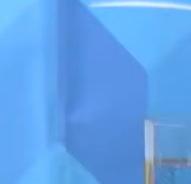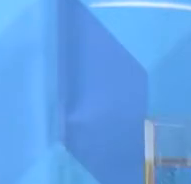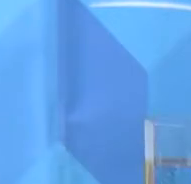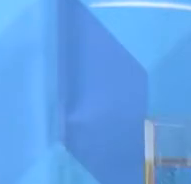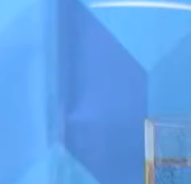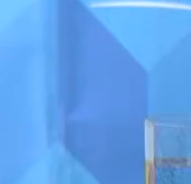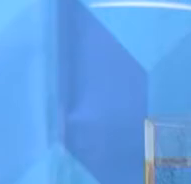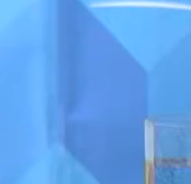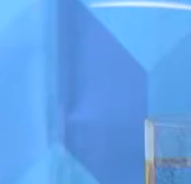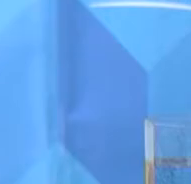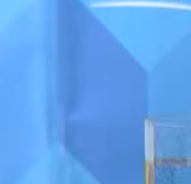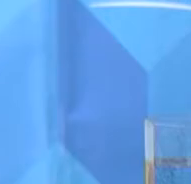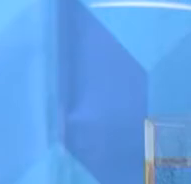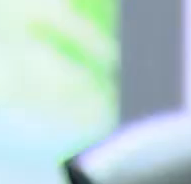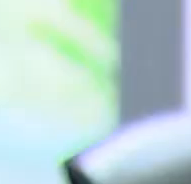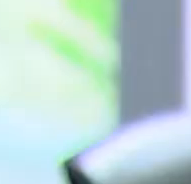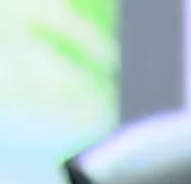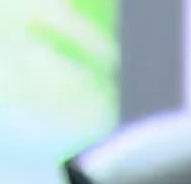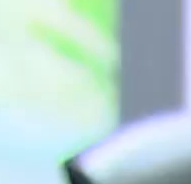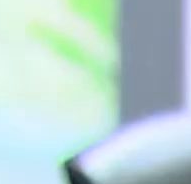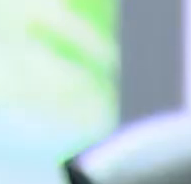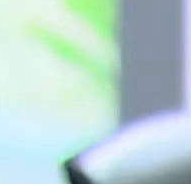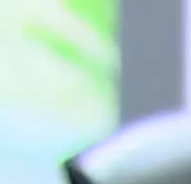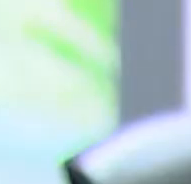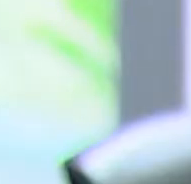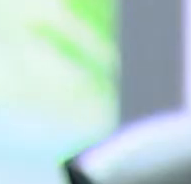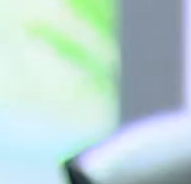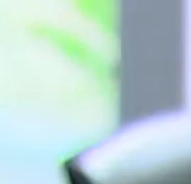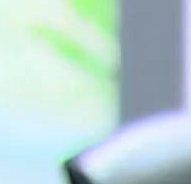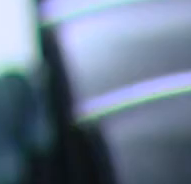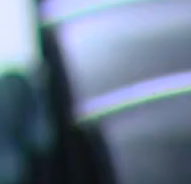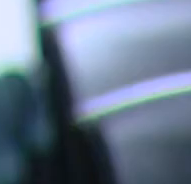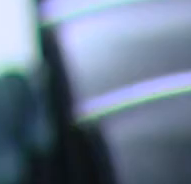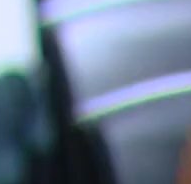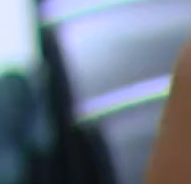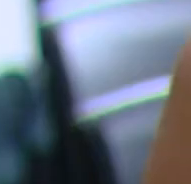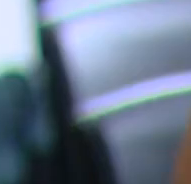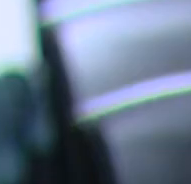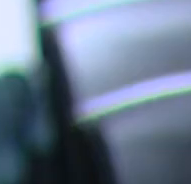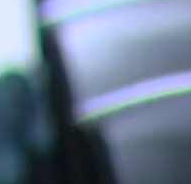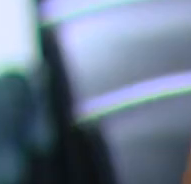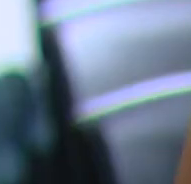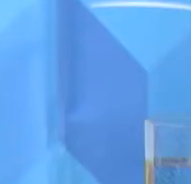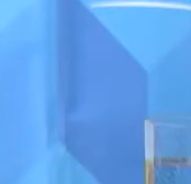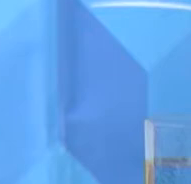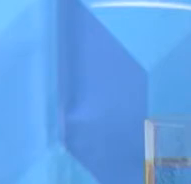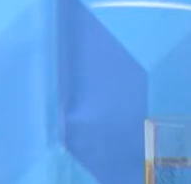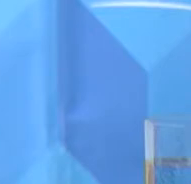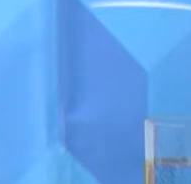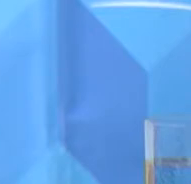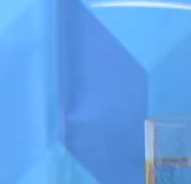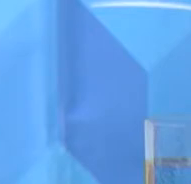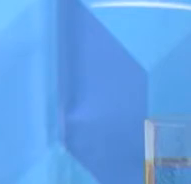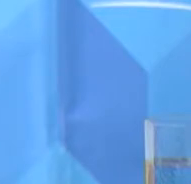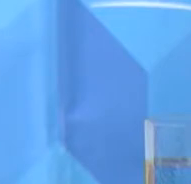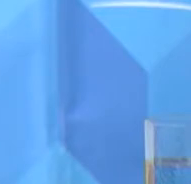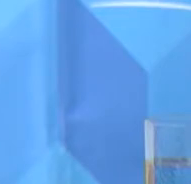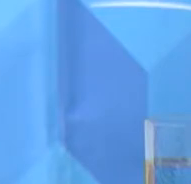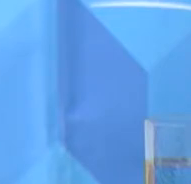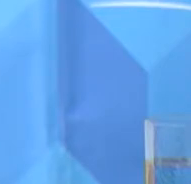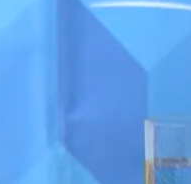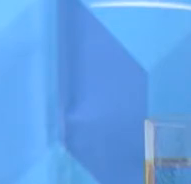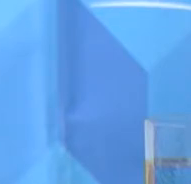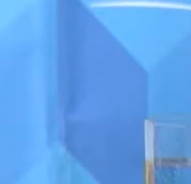una historia muy, muy activa de participación en los movimientos sociales, en las luchas